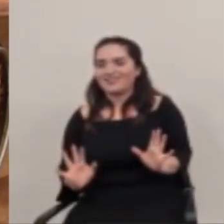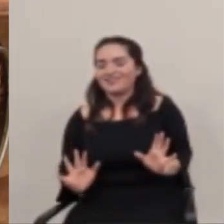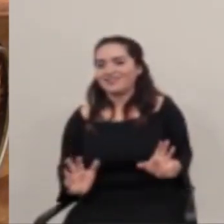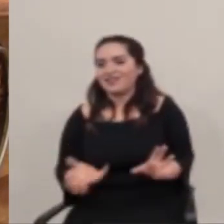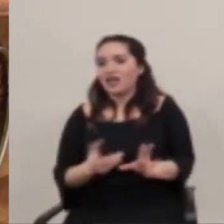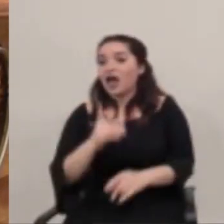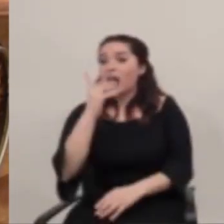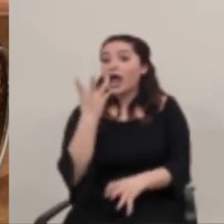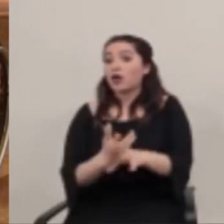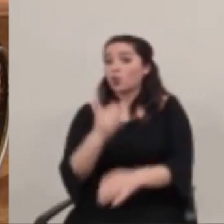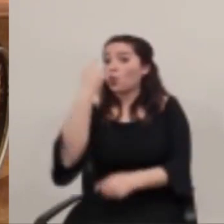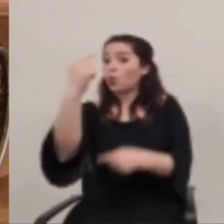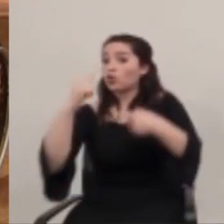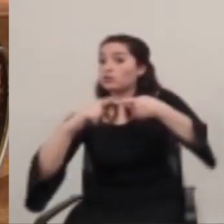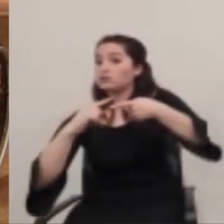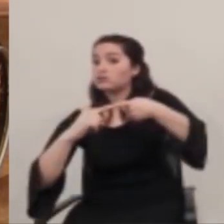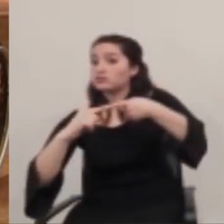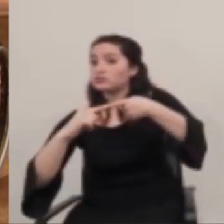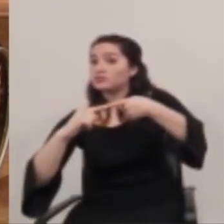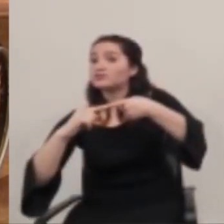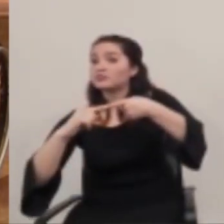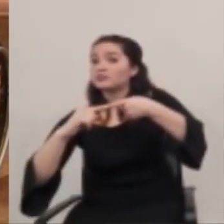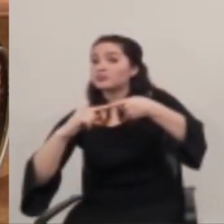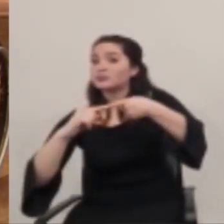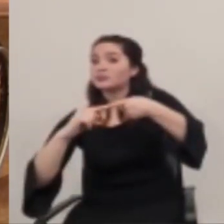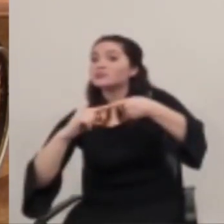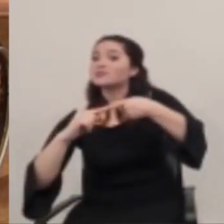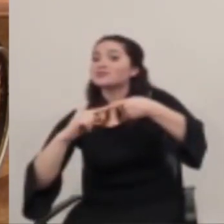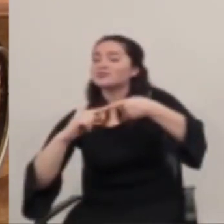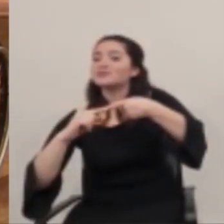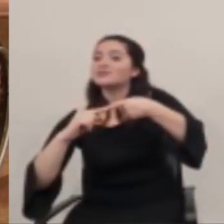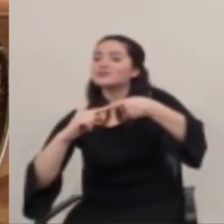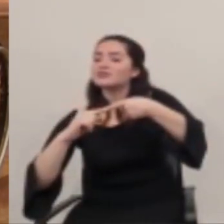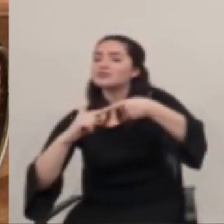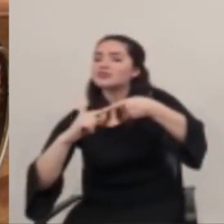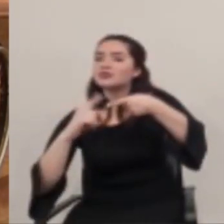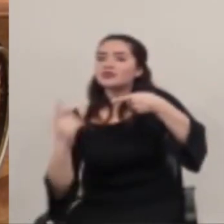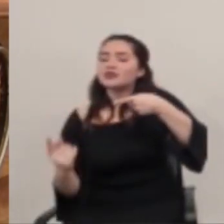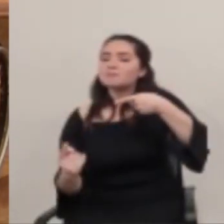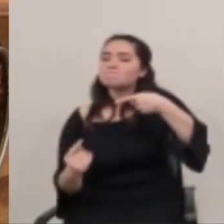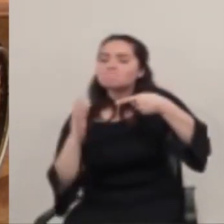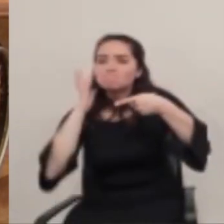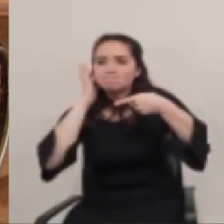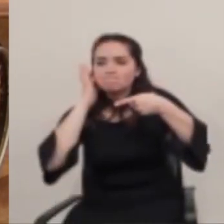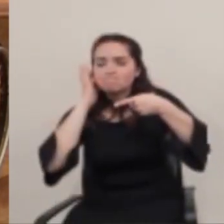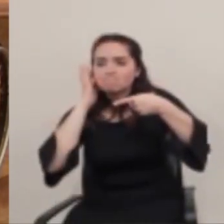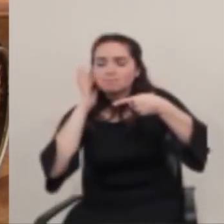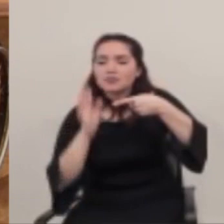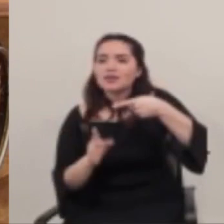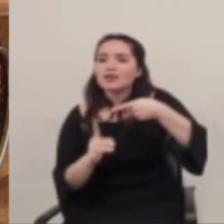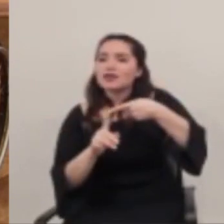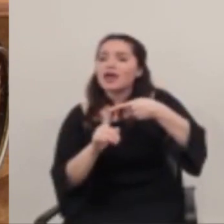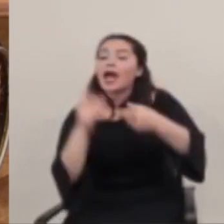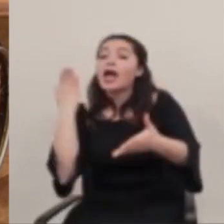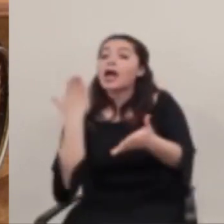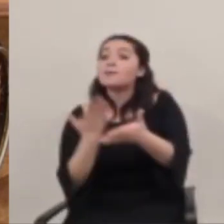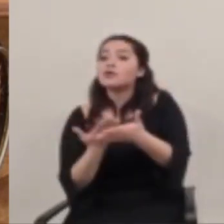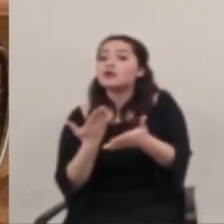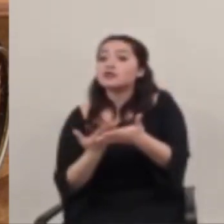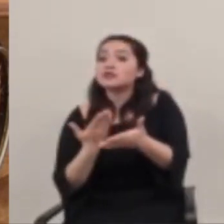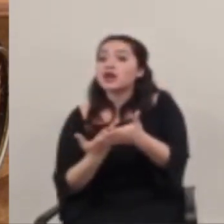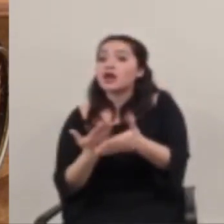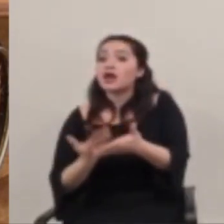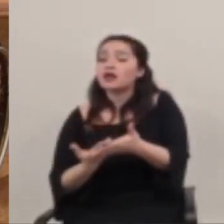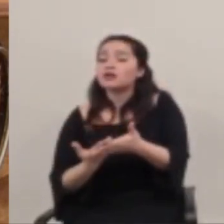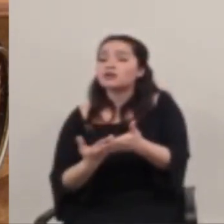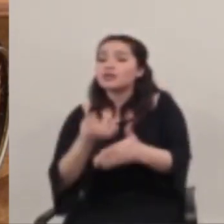factor que tiene que ver con, de alguna manera, lo que decía el senador Bustamante hace un momento también, que es aprovechar, y lo que